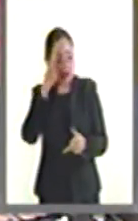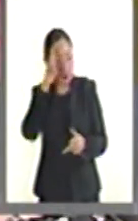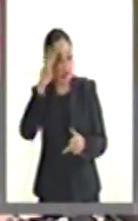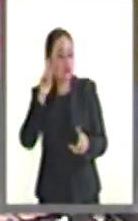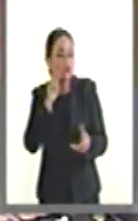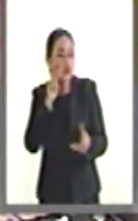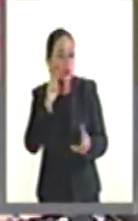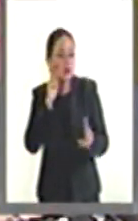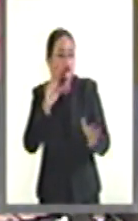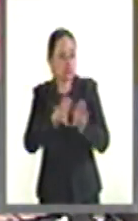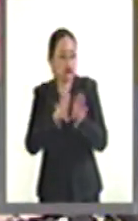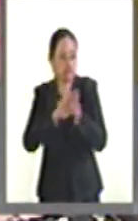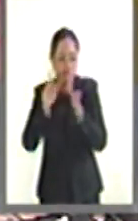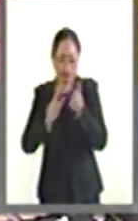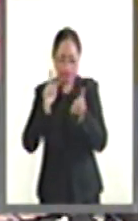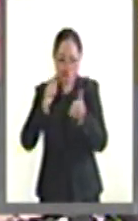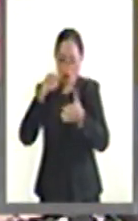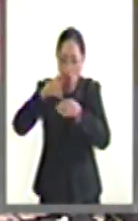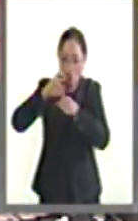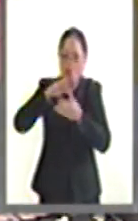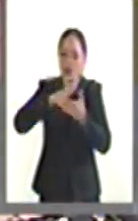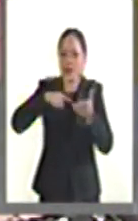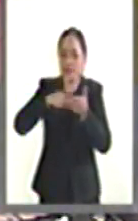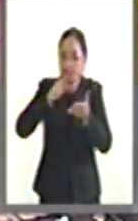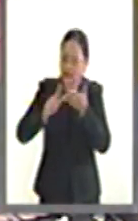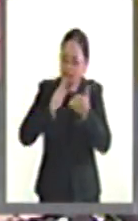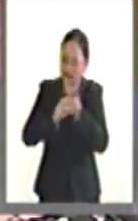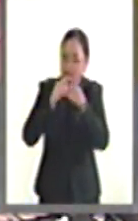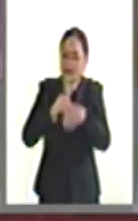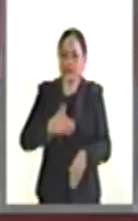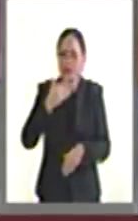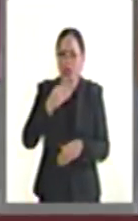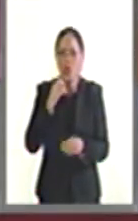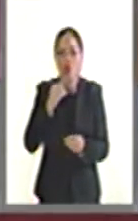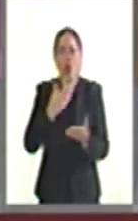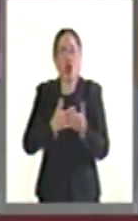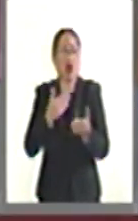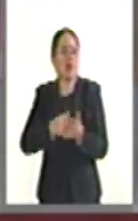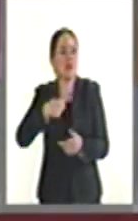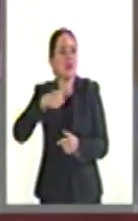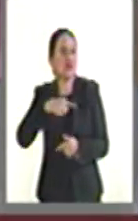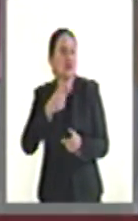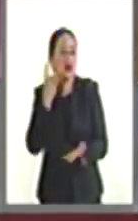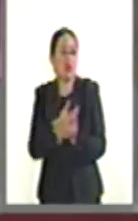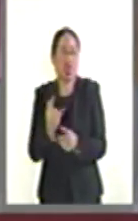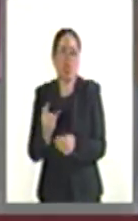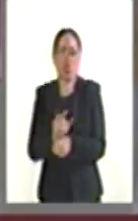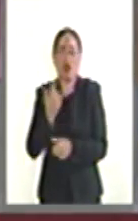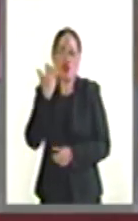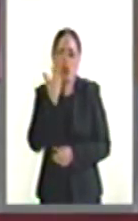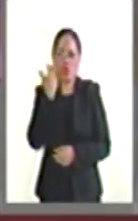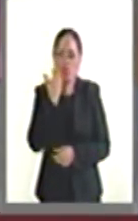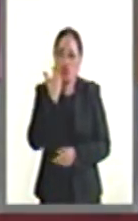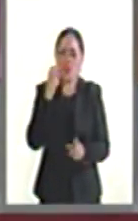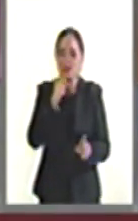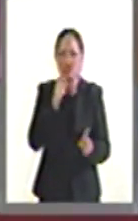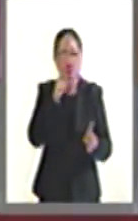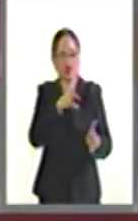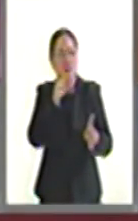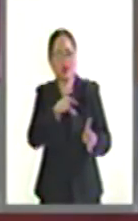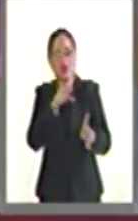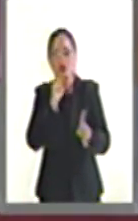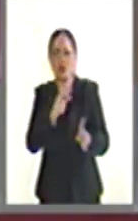lo contrario estaremos cayendo en una simulación y llevando a un descrédito mayor a